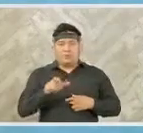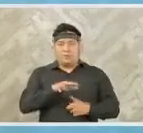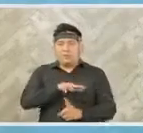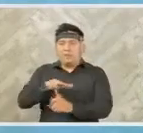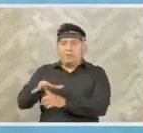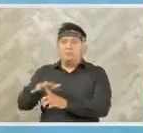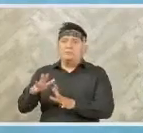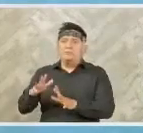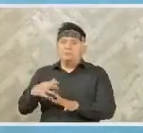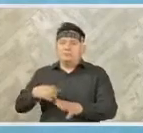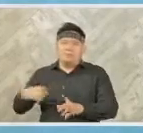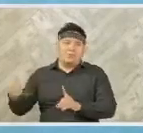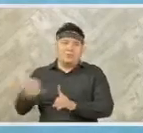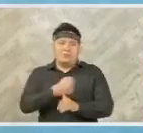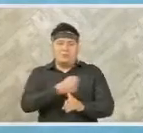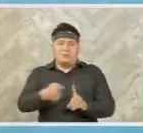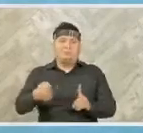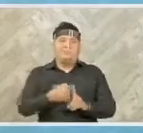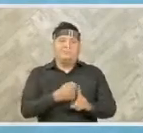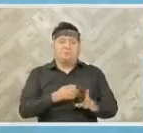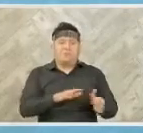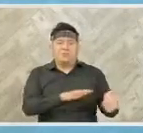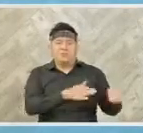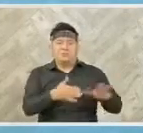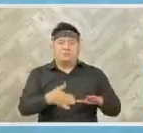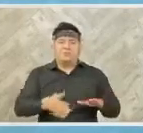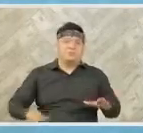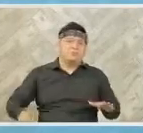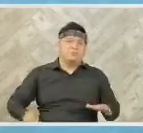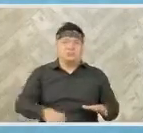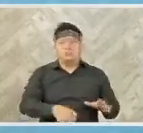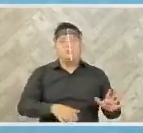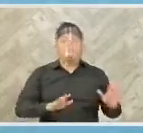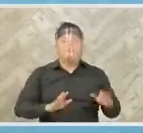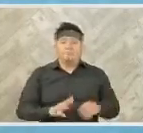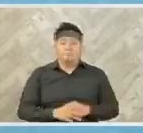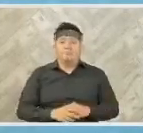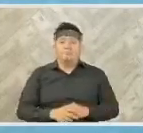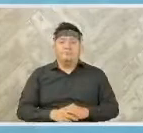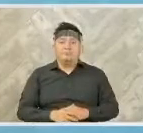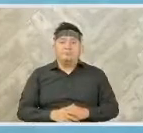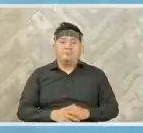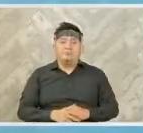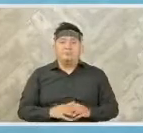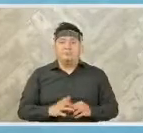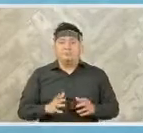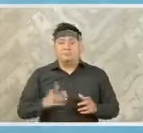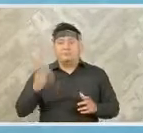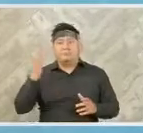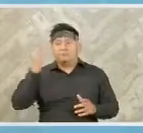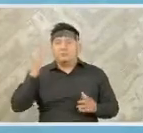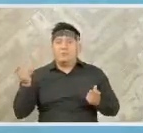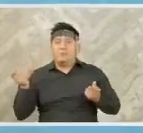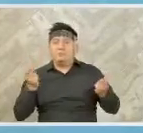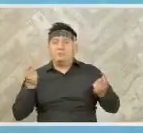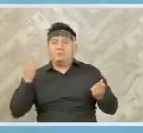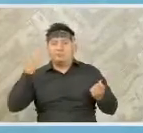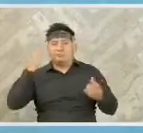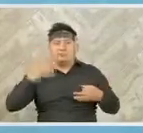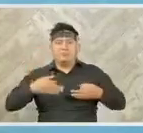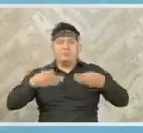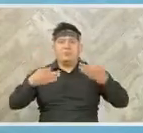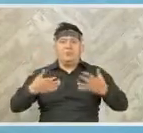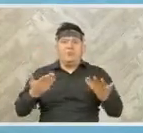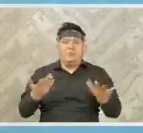en maltrato animal e incluso en la muerte del mismo animal por no tener un manejo adecuado de